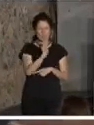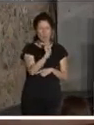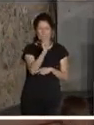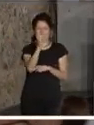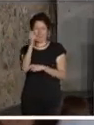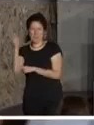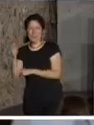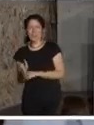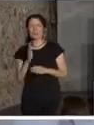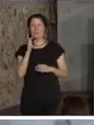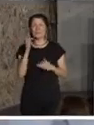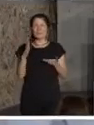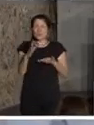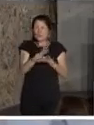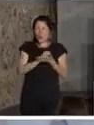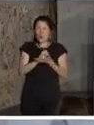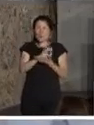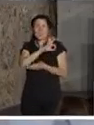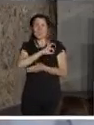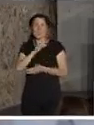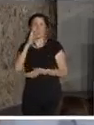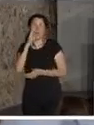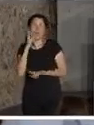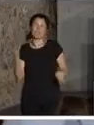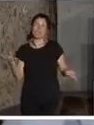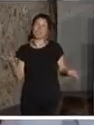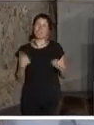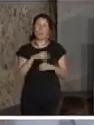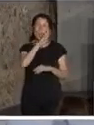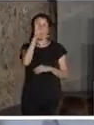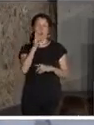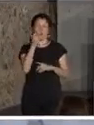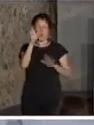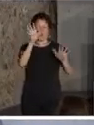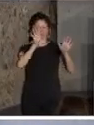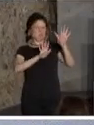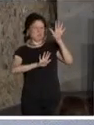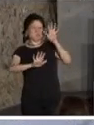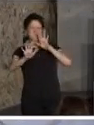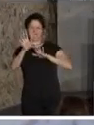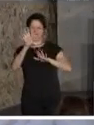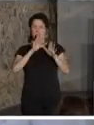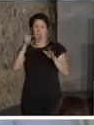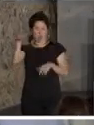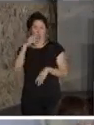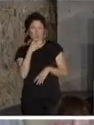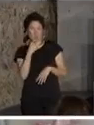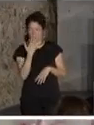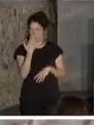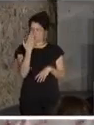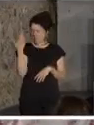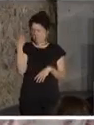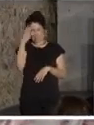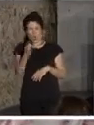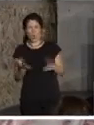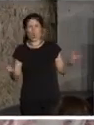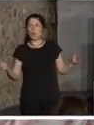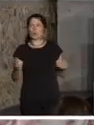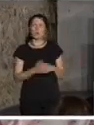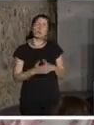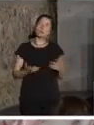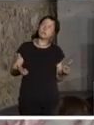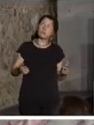pero es que todo esto al Señor Fernández vara le parece un lío él lo ha dicho ayer creo que dijo